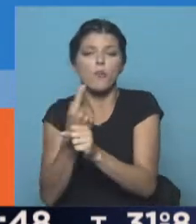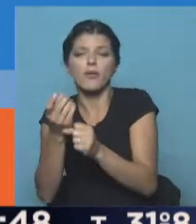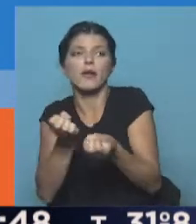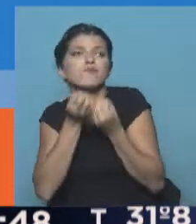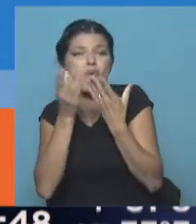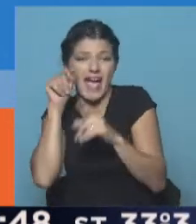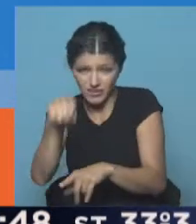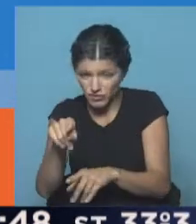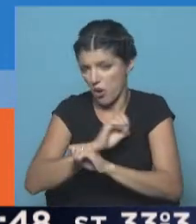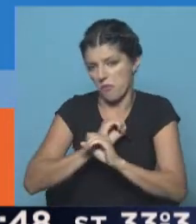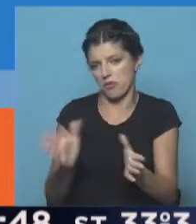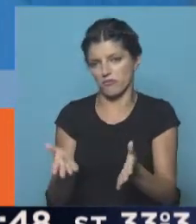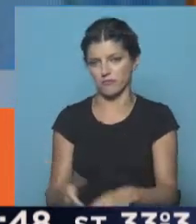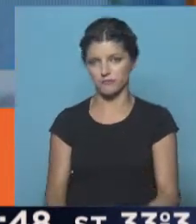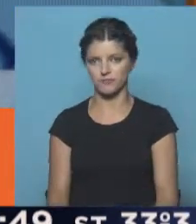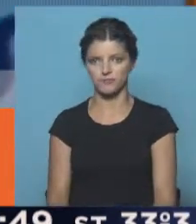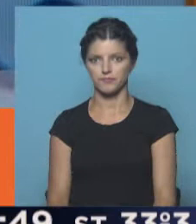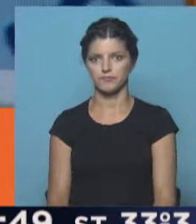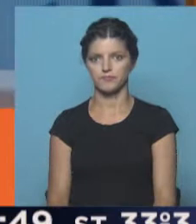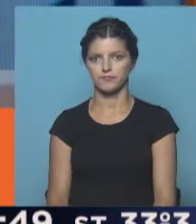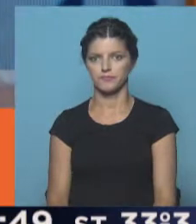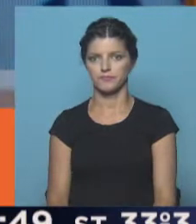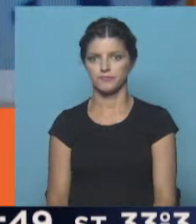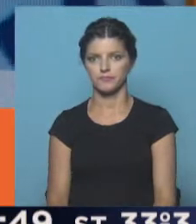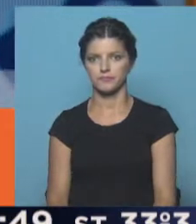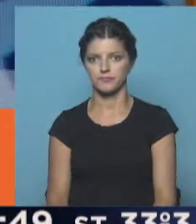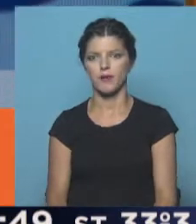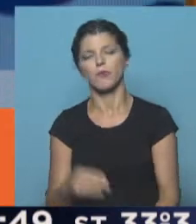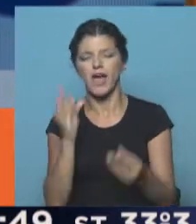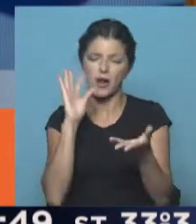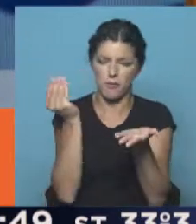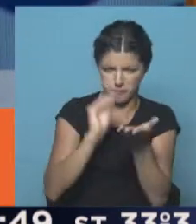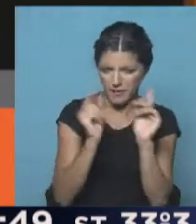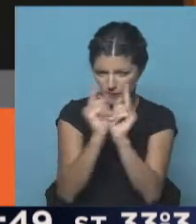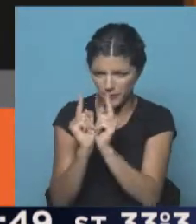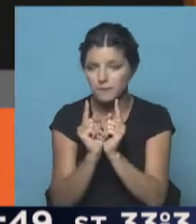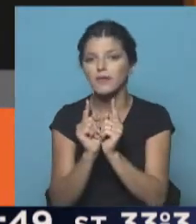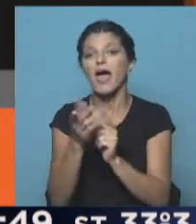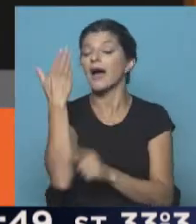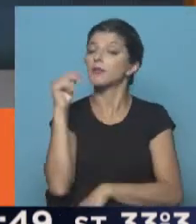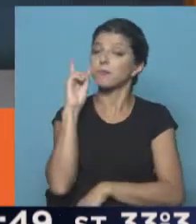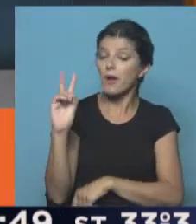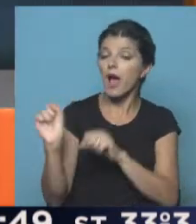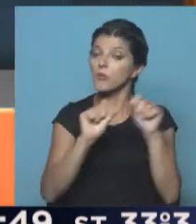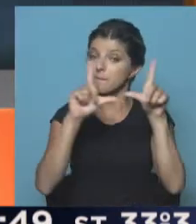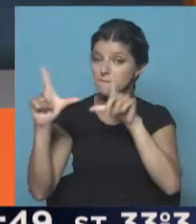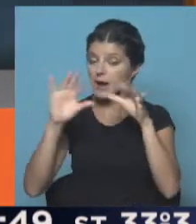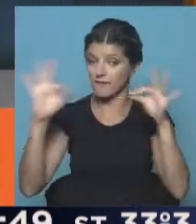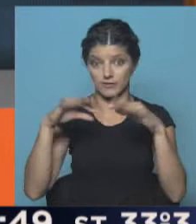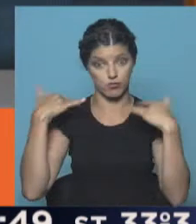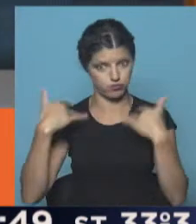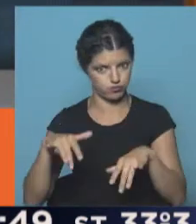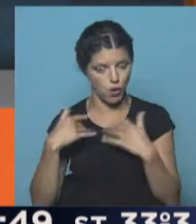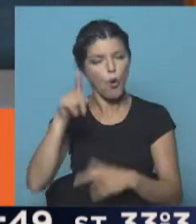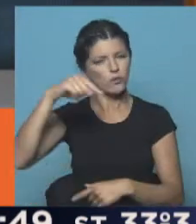más cobarde que uno puede hacer. Vamos a tratar de reconstruir un poquito. Veíamos unas imágenes y veíamos frases muy fuertes. Tal vez usted